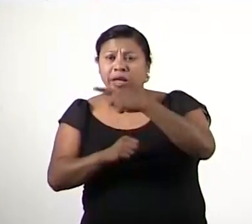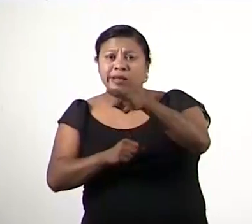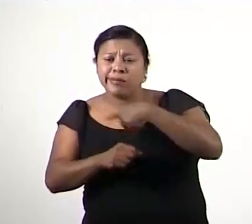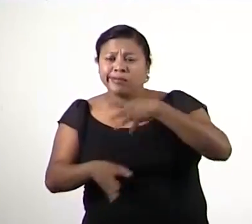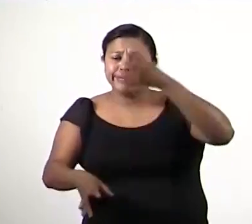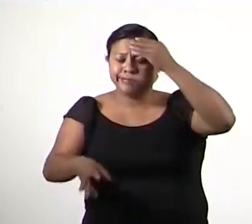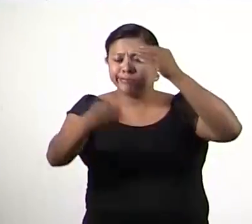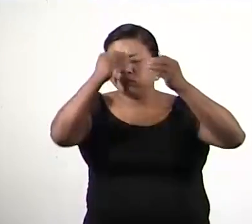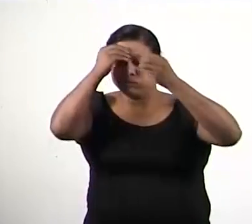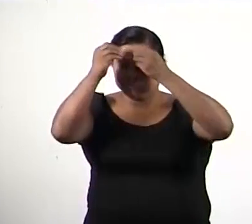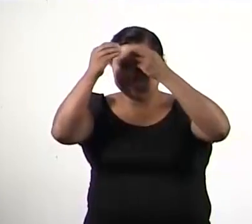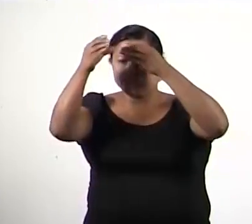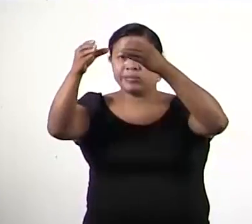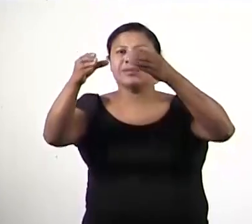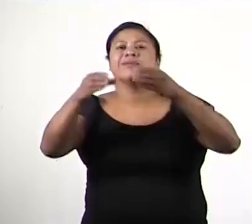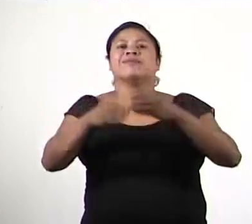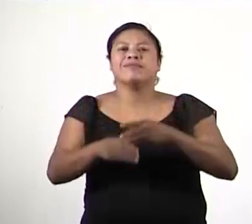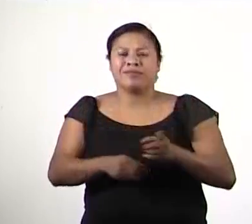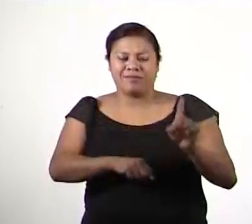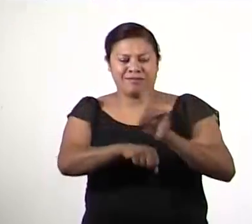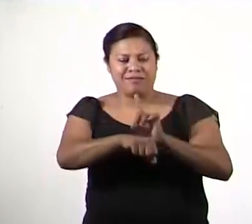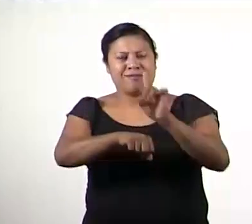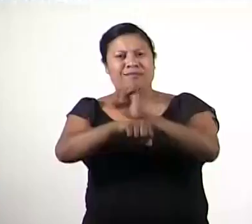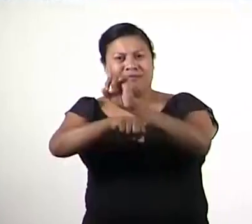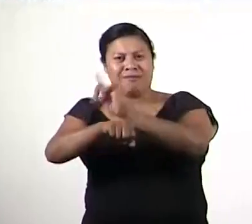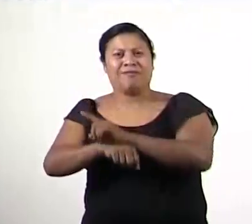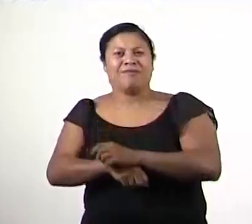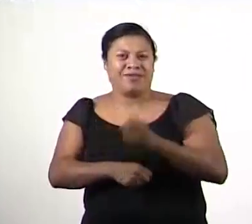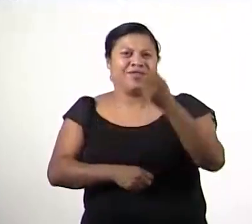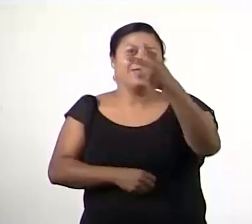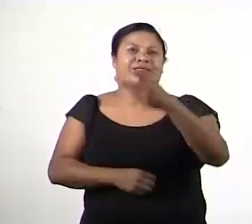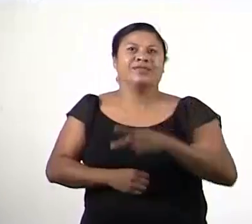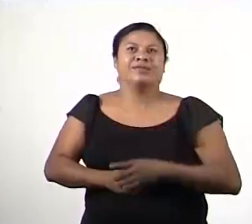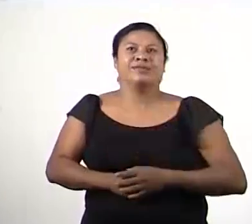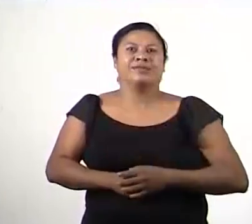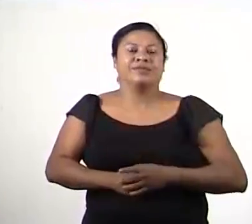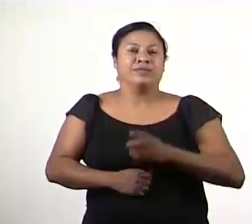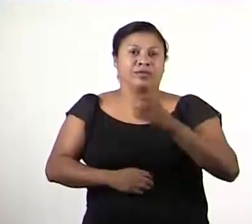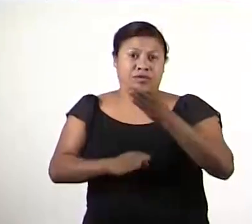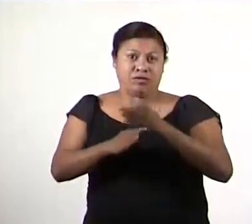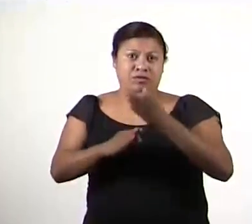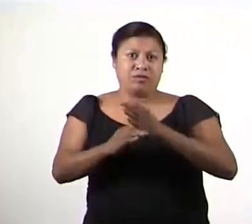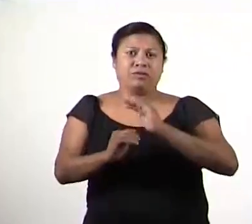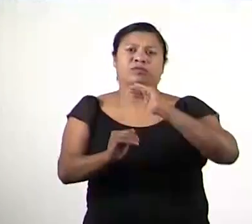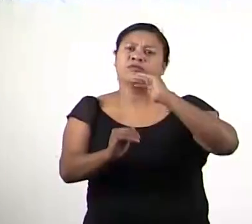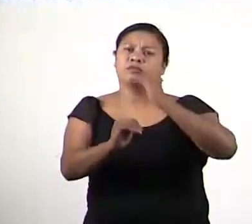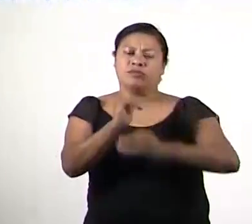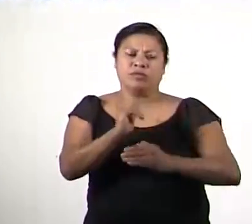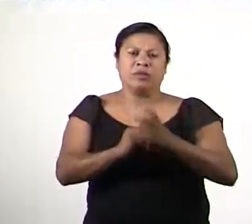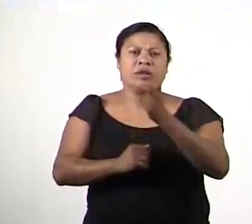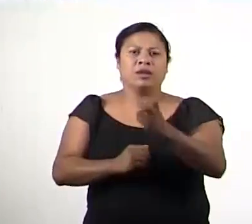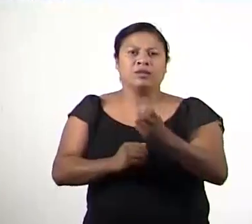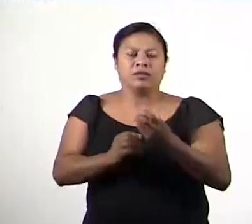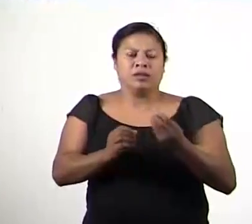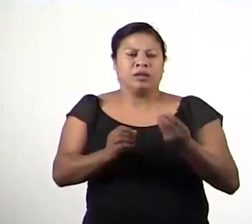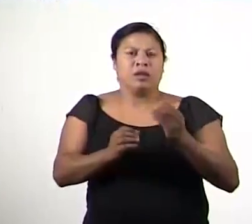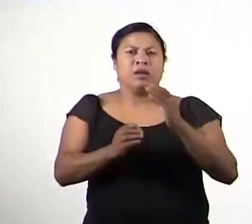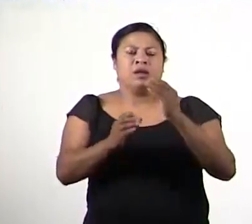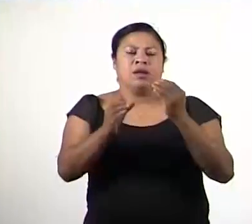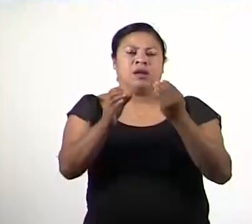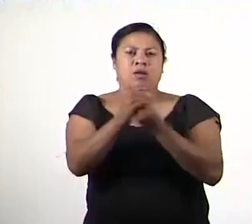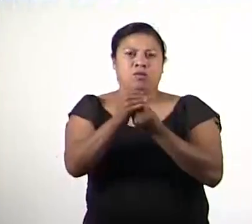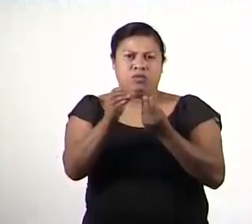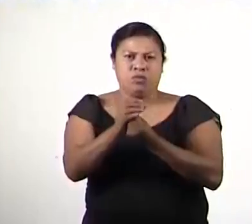conocimiento todos los días. Ok, es así como llegamos al final de esta cápsula.